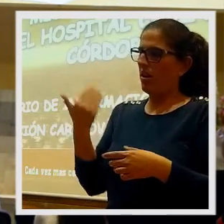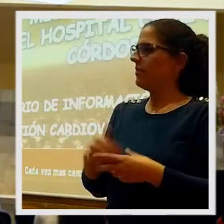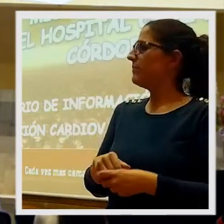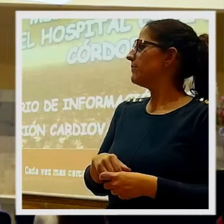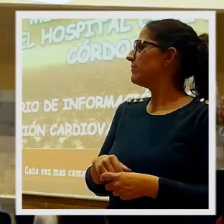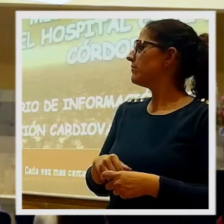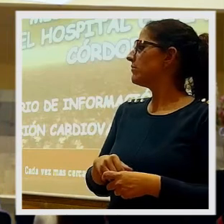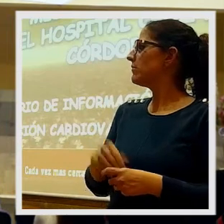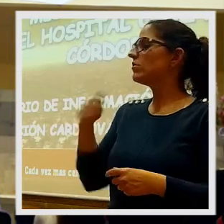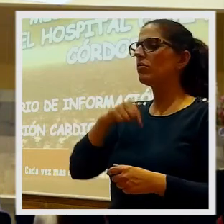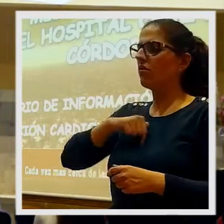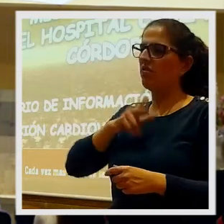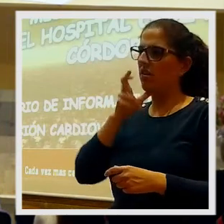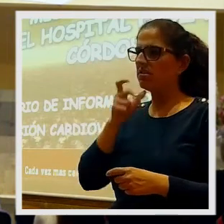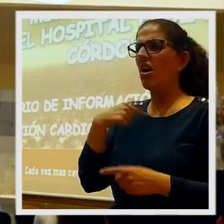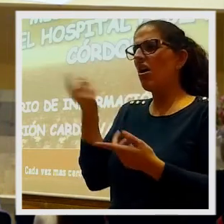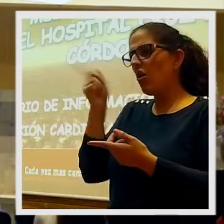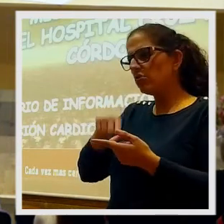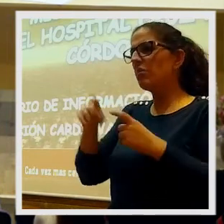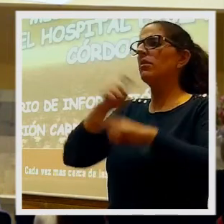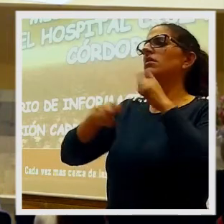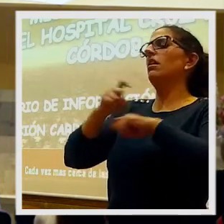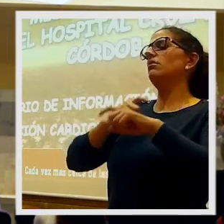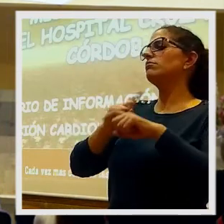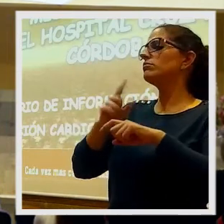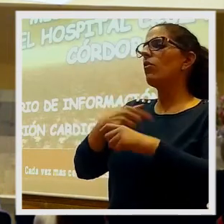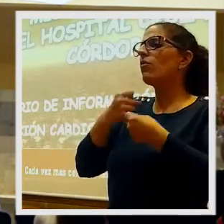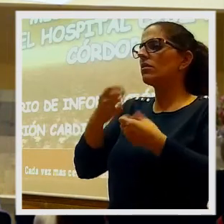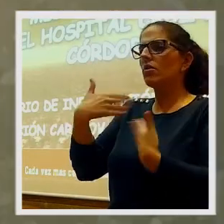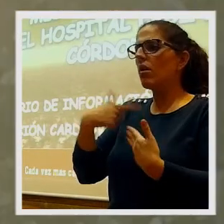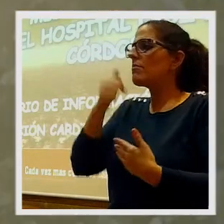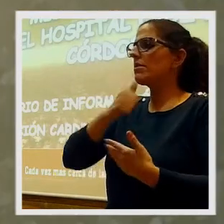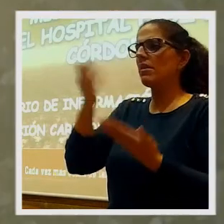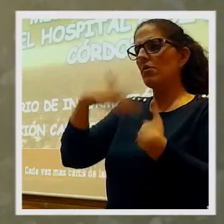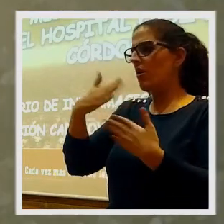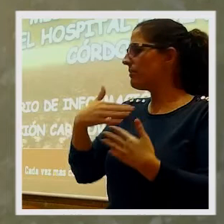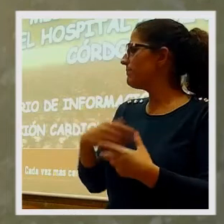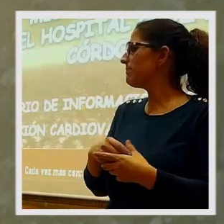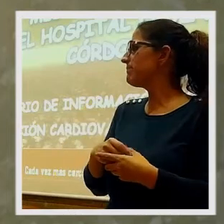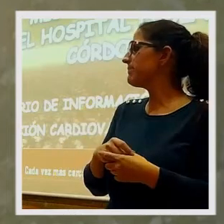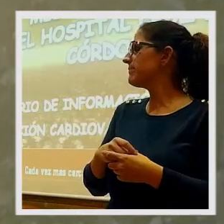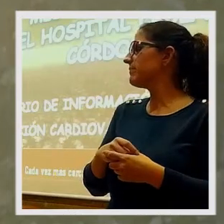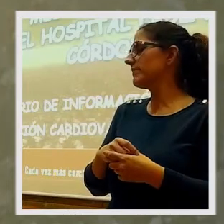Ahí lo pasé fatal. Ya había pasado por esto, pero ya no me quedaban fuerzas ni paciencia para superar esto.